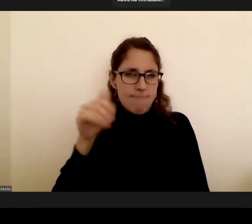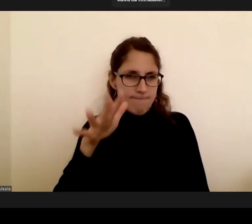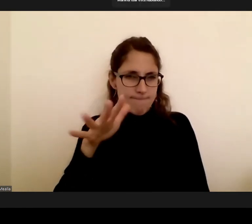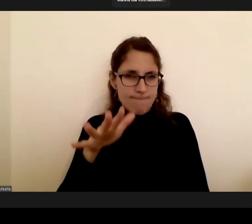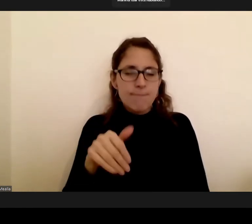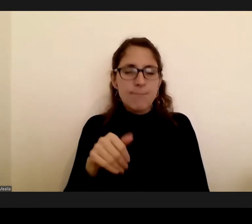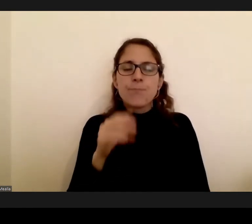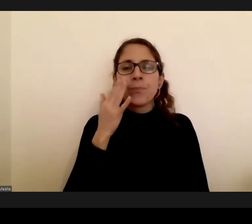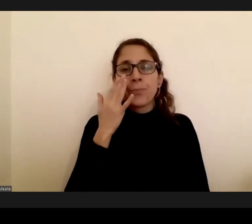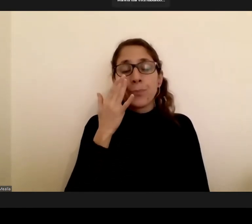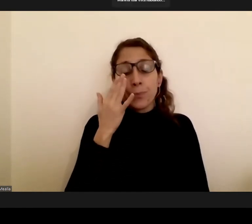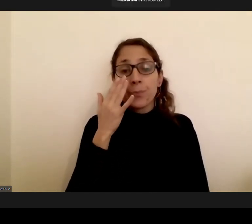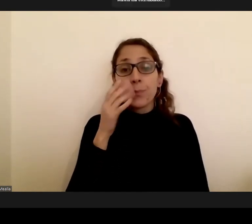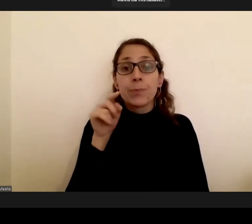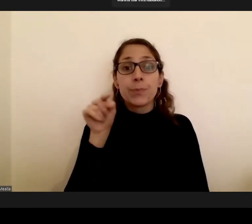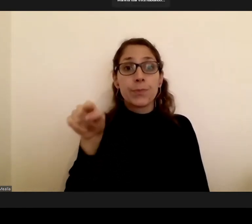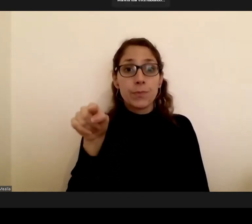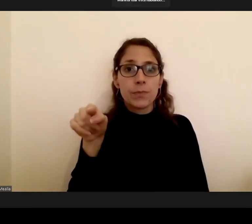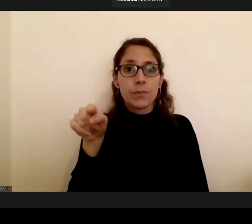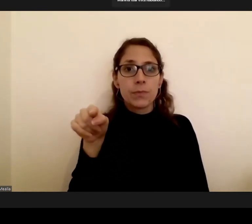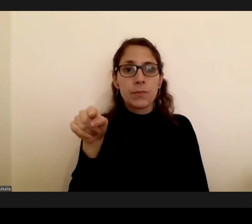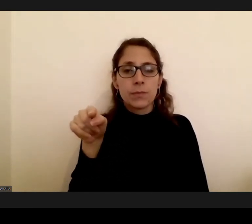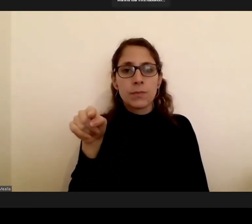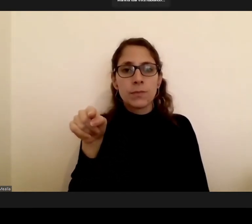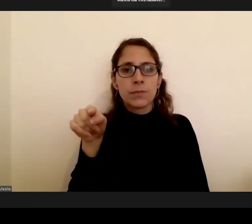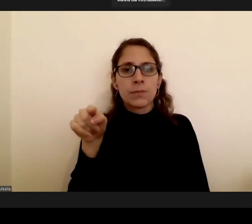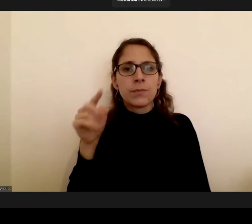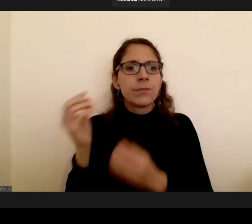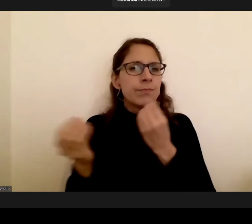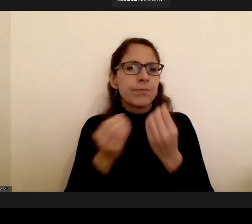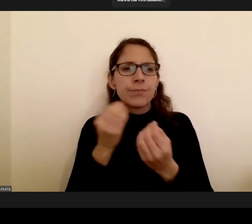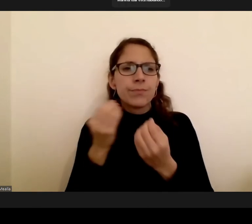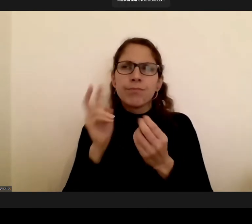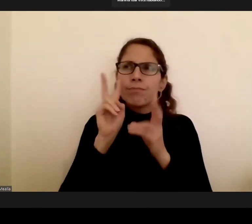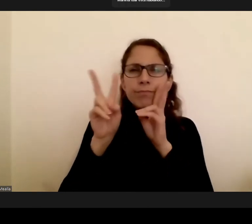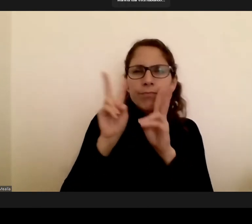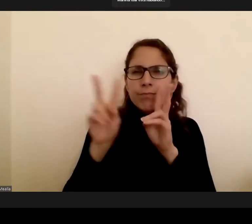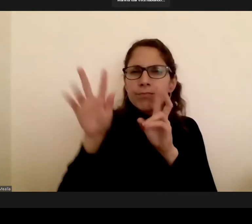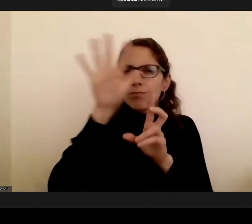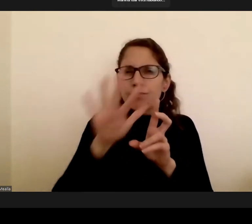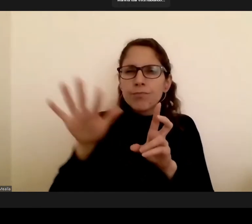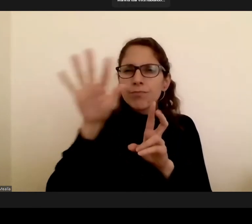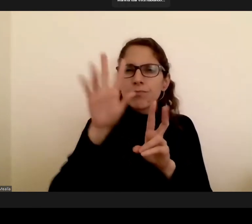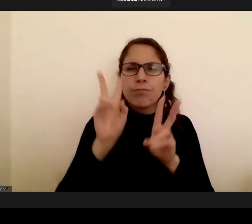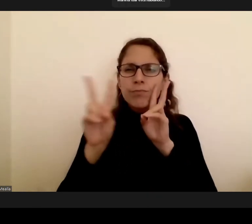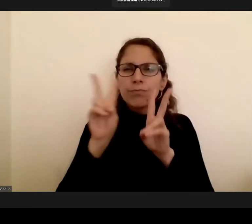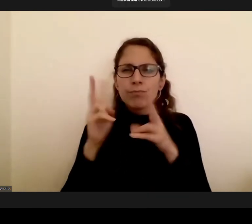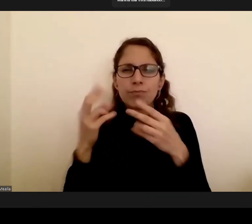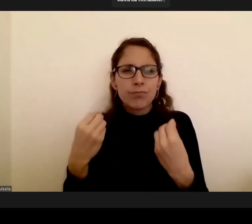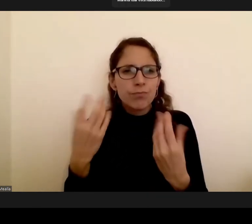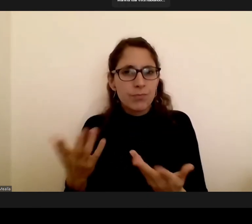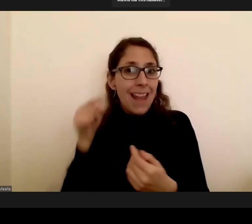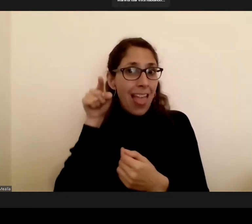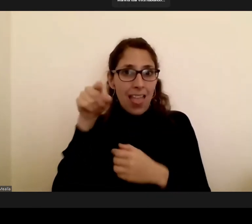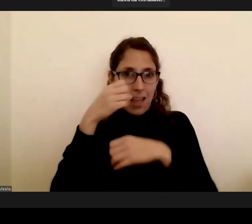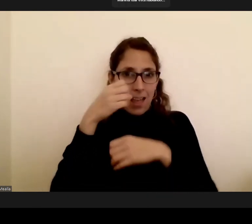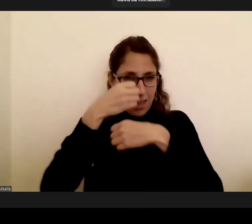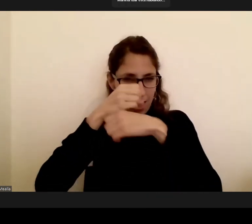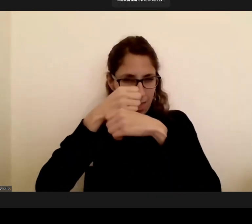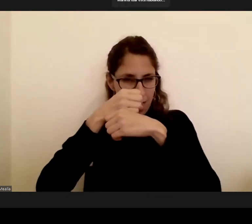Entonces, ¿qué estructuras se pueden visualizar? Acá no estamos utilizando el microscopio